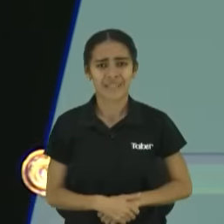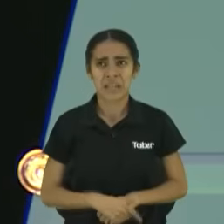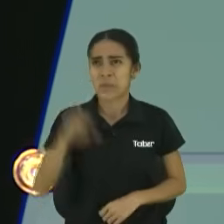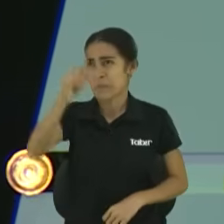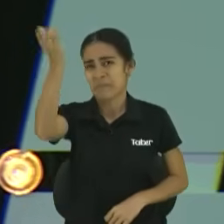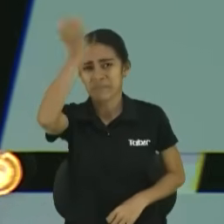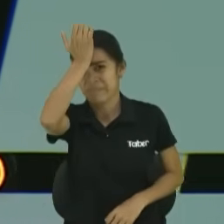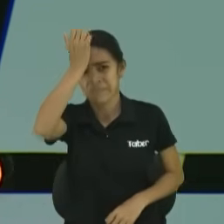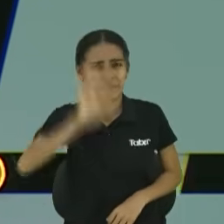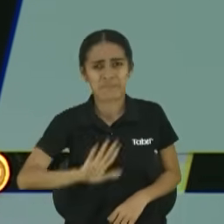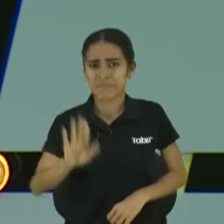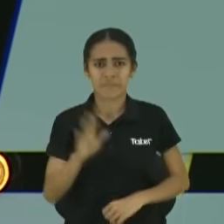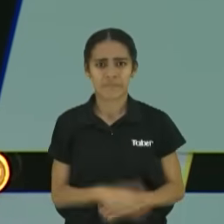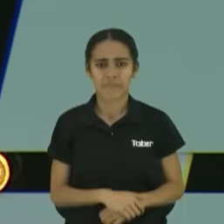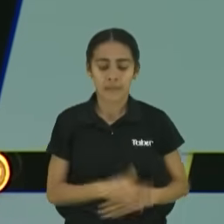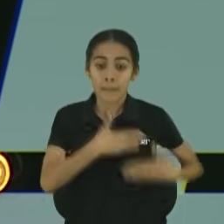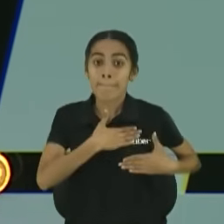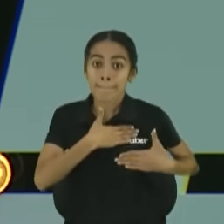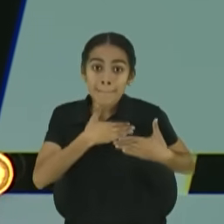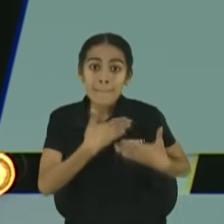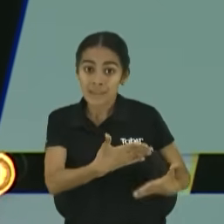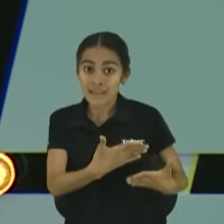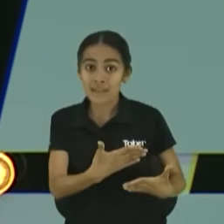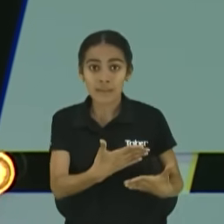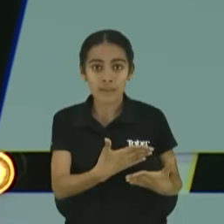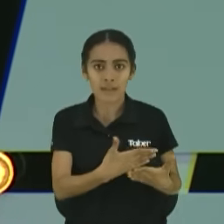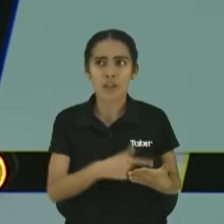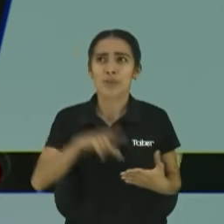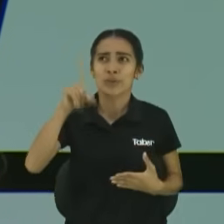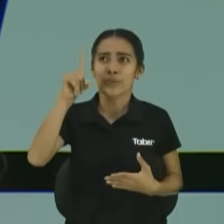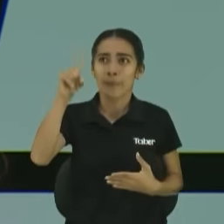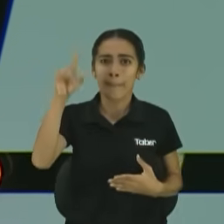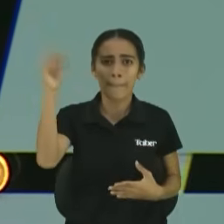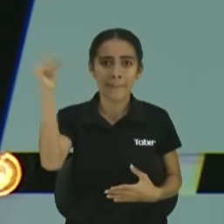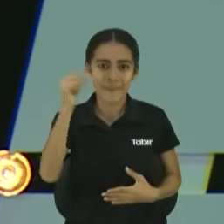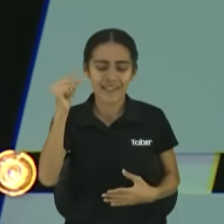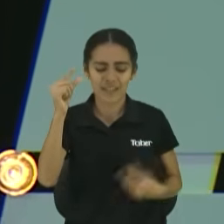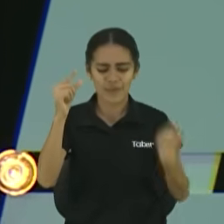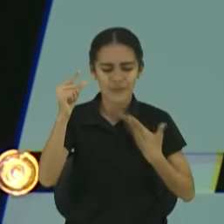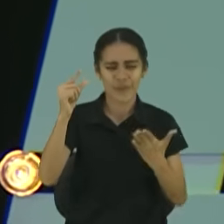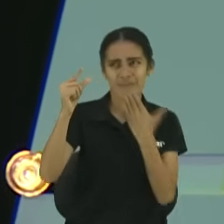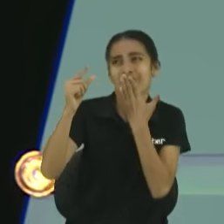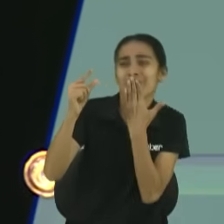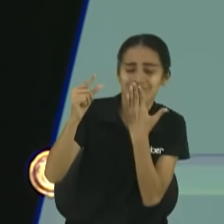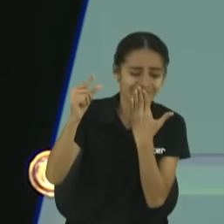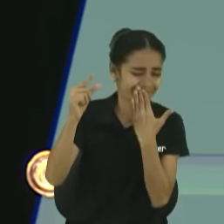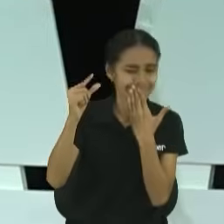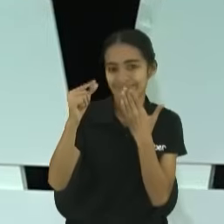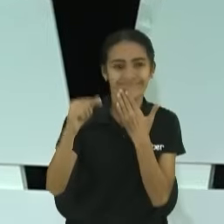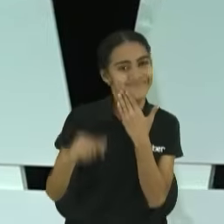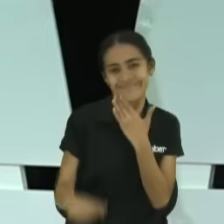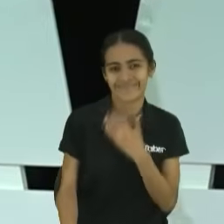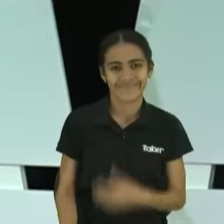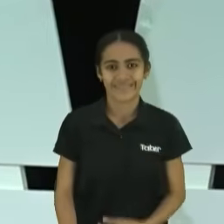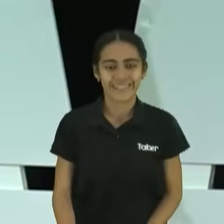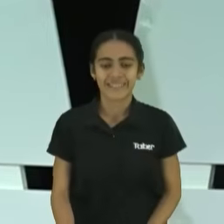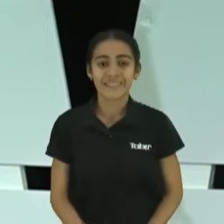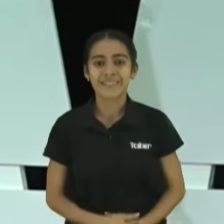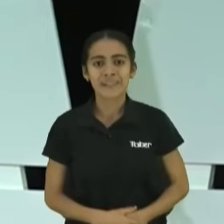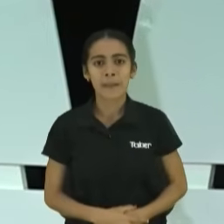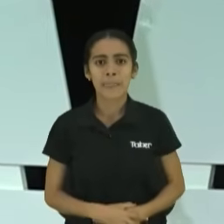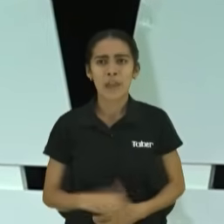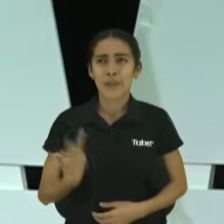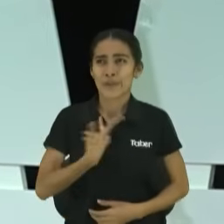y puso en ti su misericordia. ¿Tú crees que Él va a permitir que nos riamos de Él? ¿Tú crees que Él va a permitir que